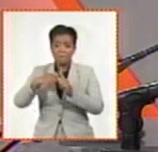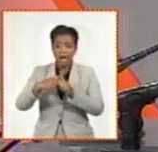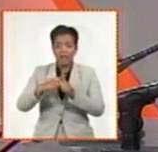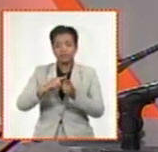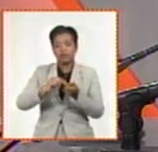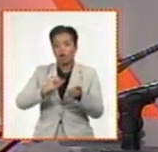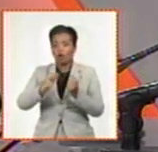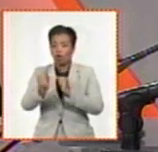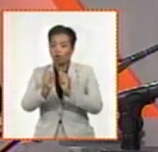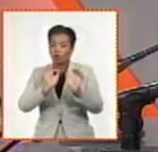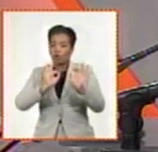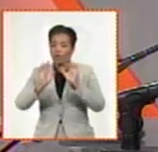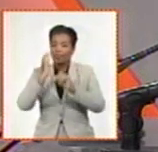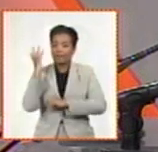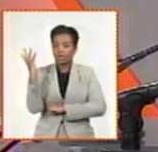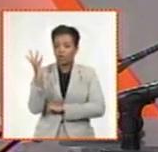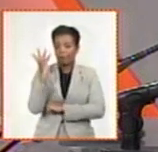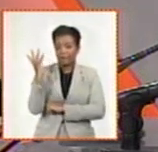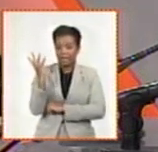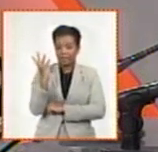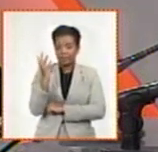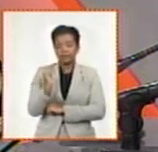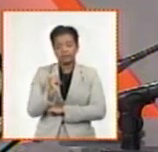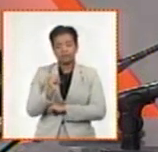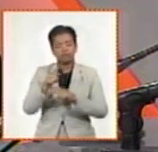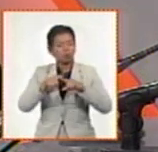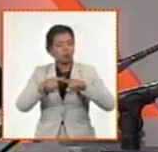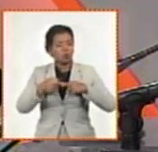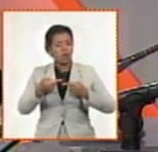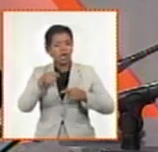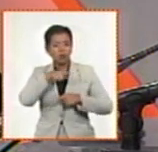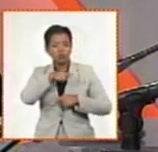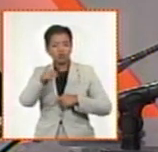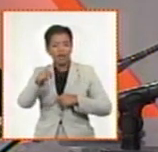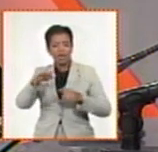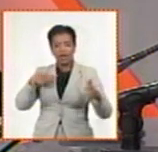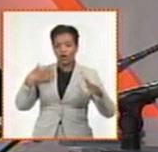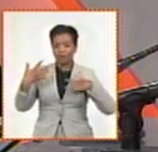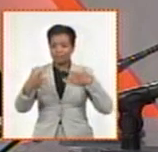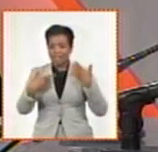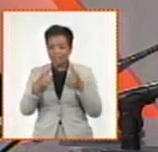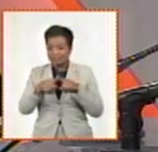simple. Pero ¿por qué ustedes están tan contentos?